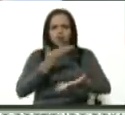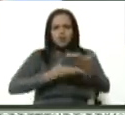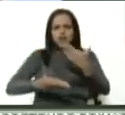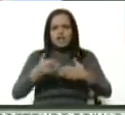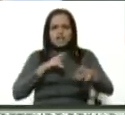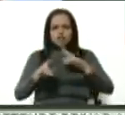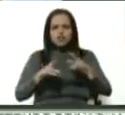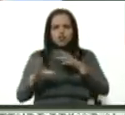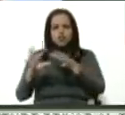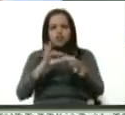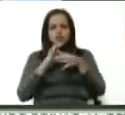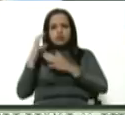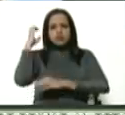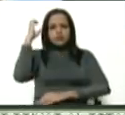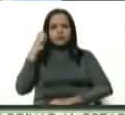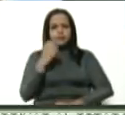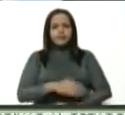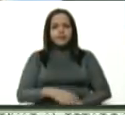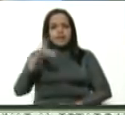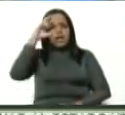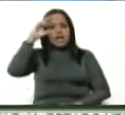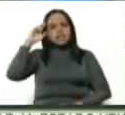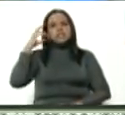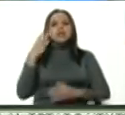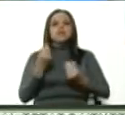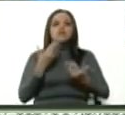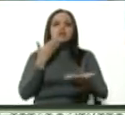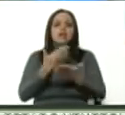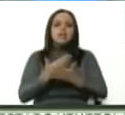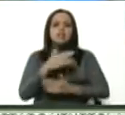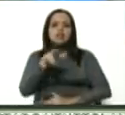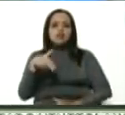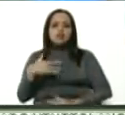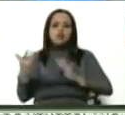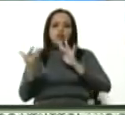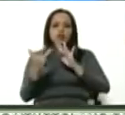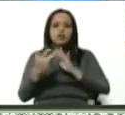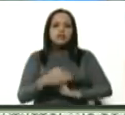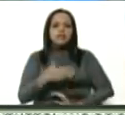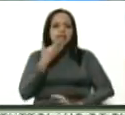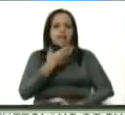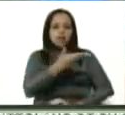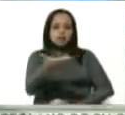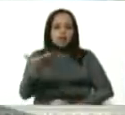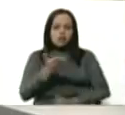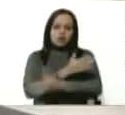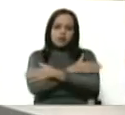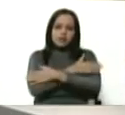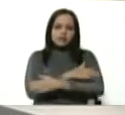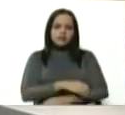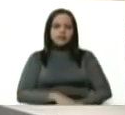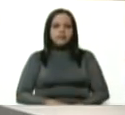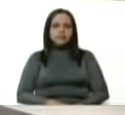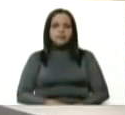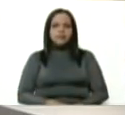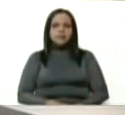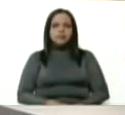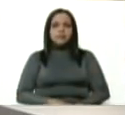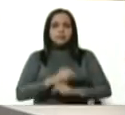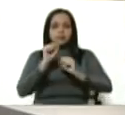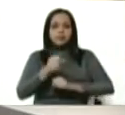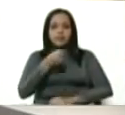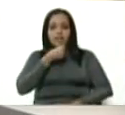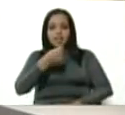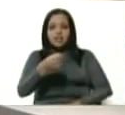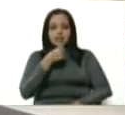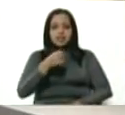Europea. Canciller, muchísimas gracias por haber estado con nosotros vía telefónica. Gracias a ustedes, un abrazo. Hasta la próxima. Entrevista que daba